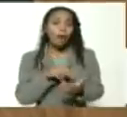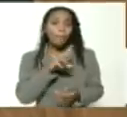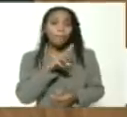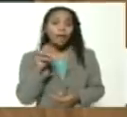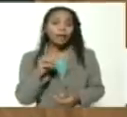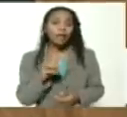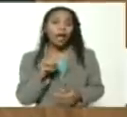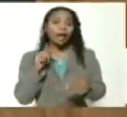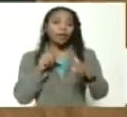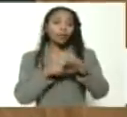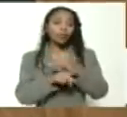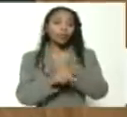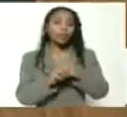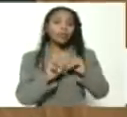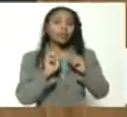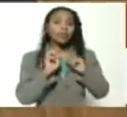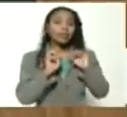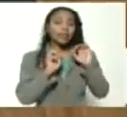ingresado